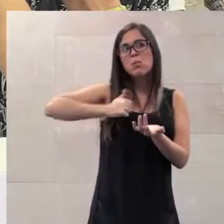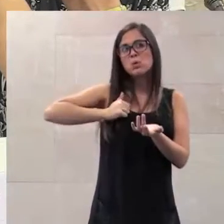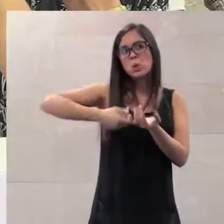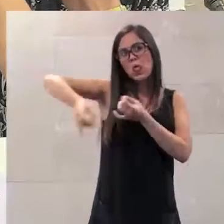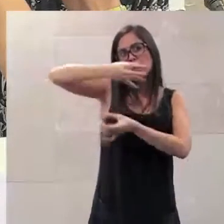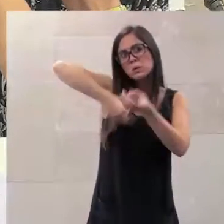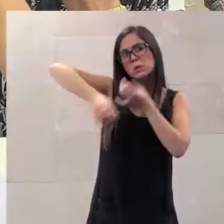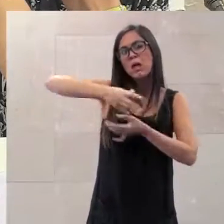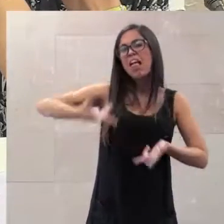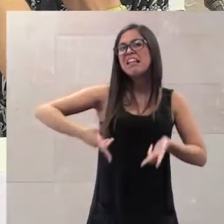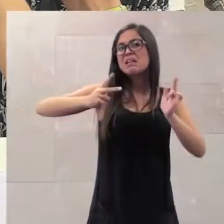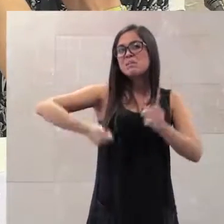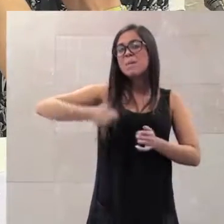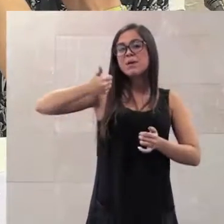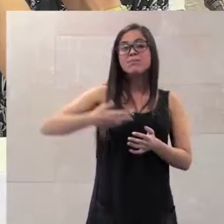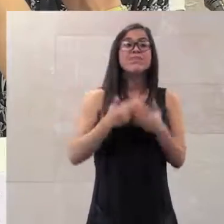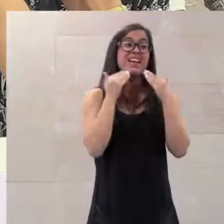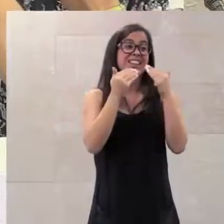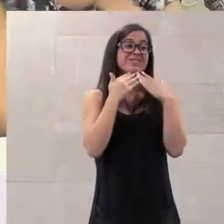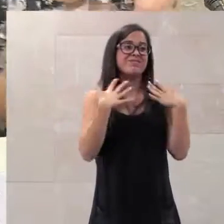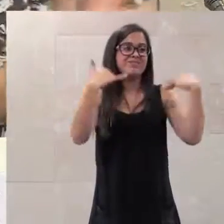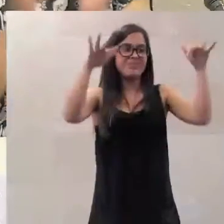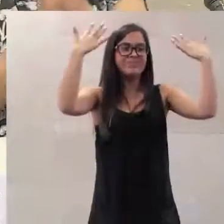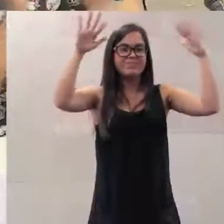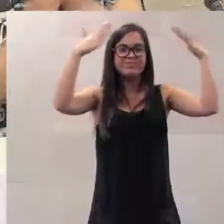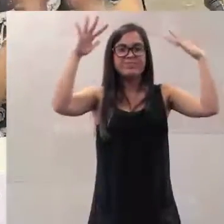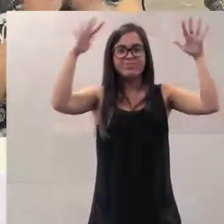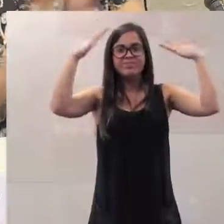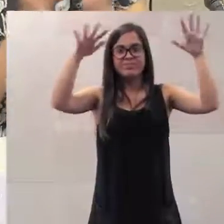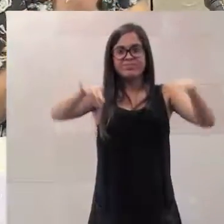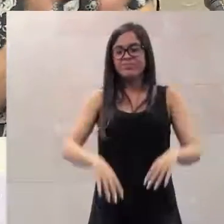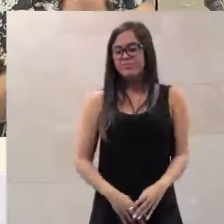más libres, ¿no? Y más felices. Esker casco.